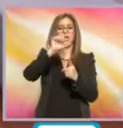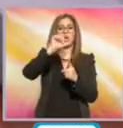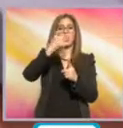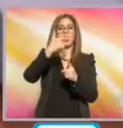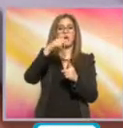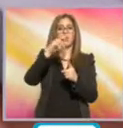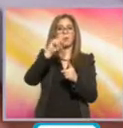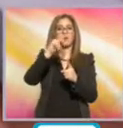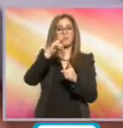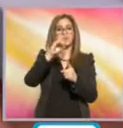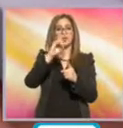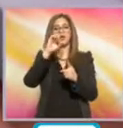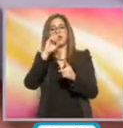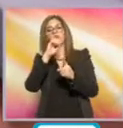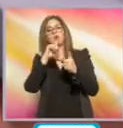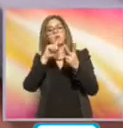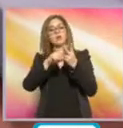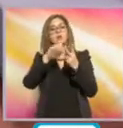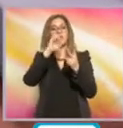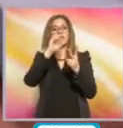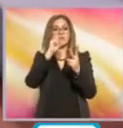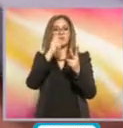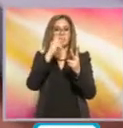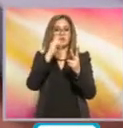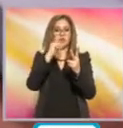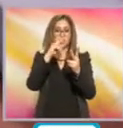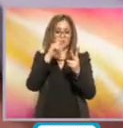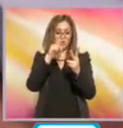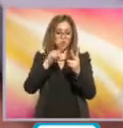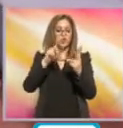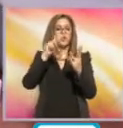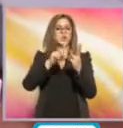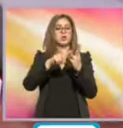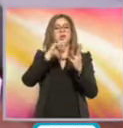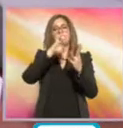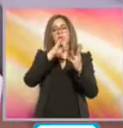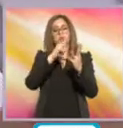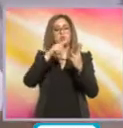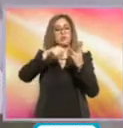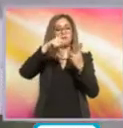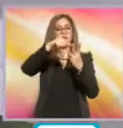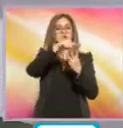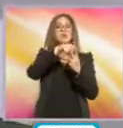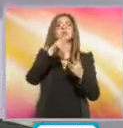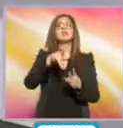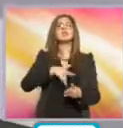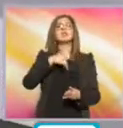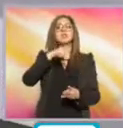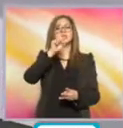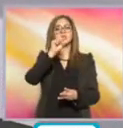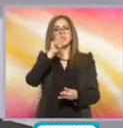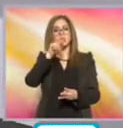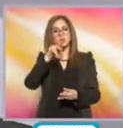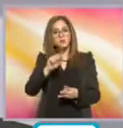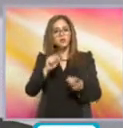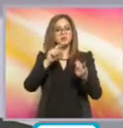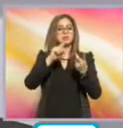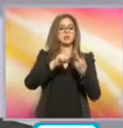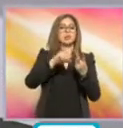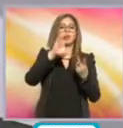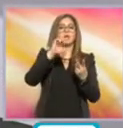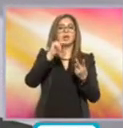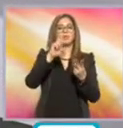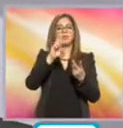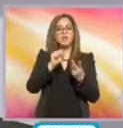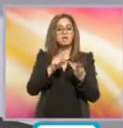emocional, despersonalización y ejecución personal. Trae lo que son los síntomas, las causas, consecuencias,